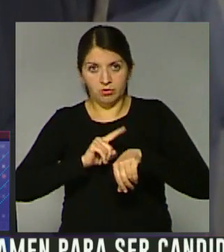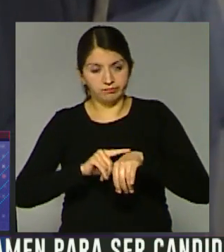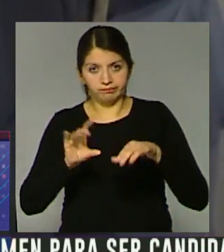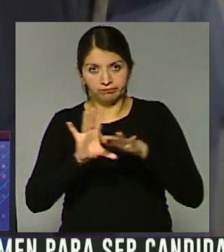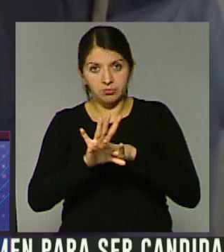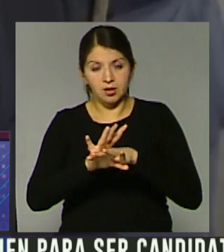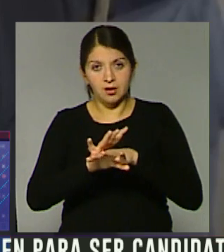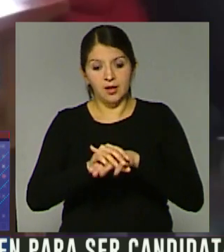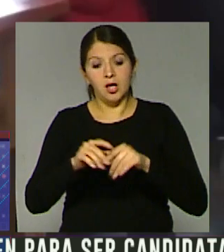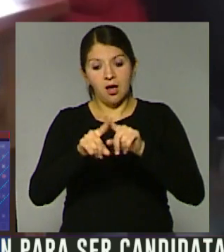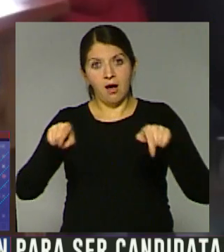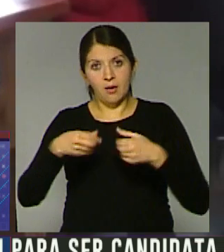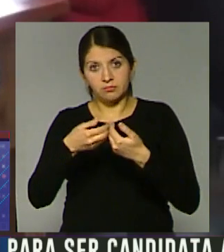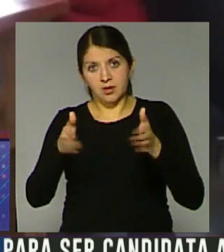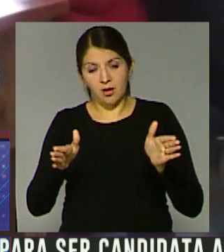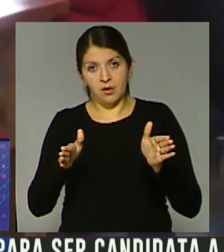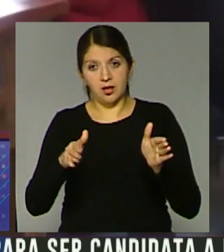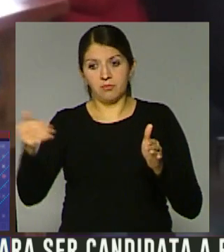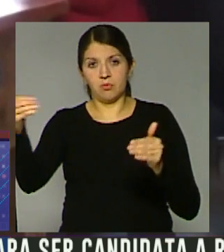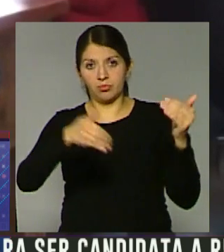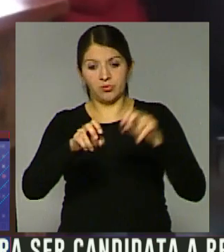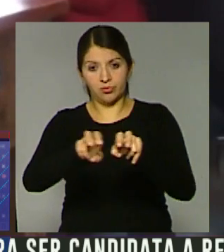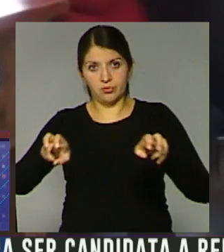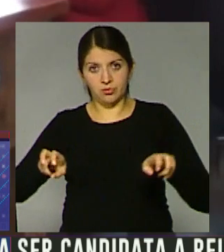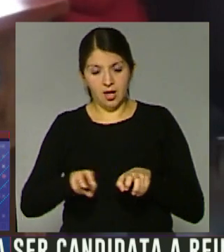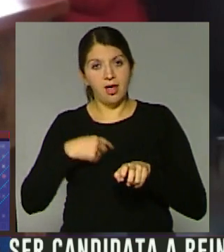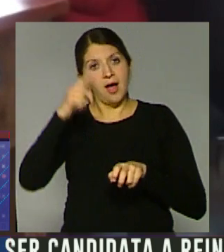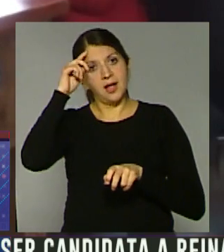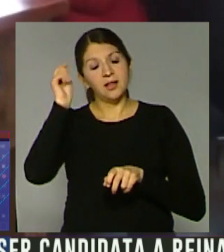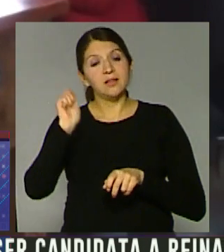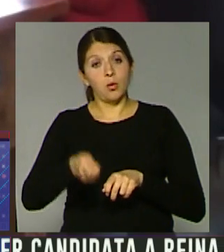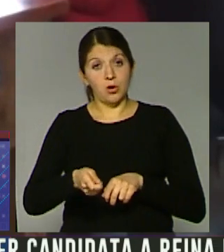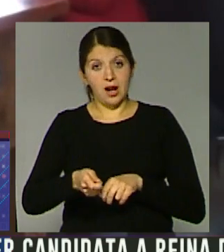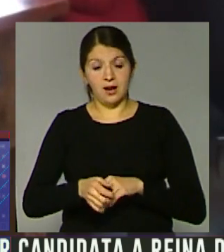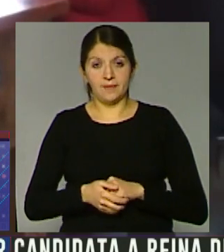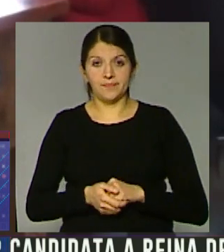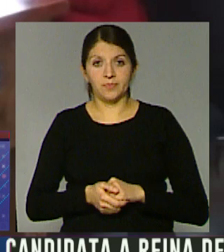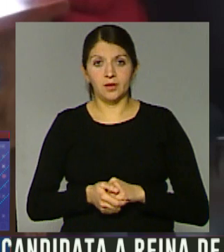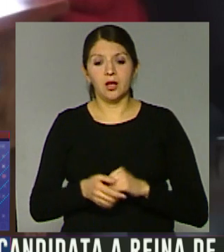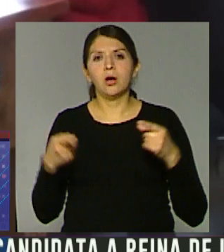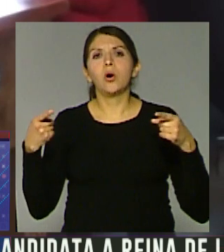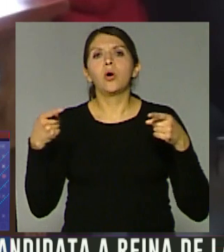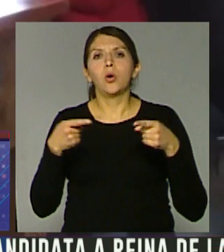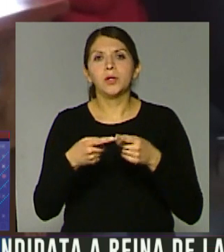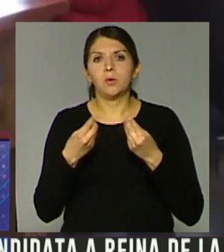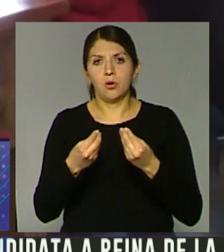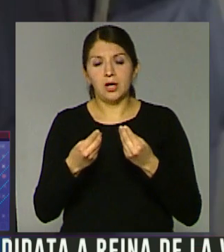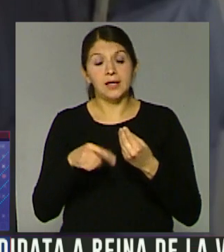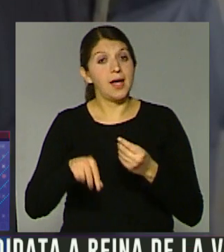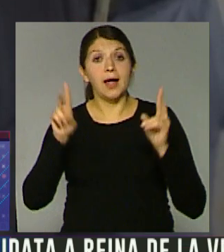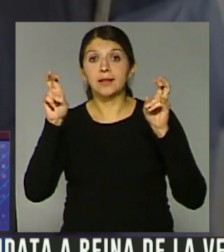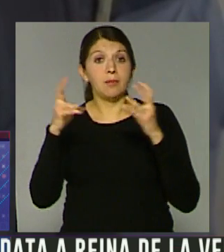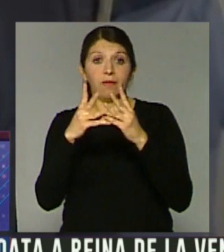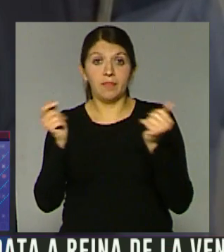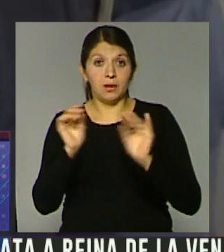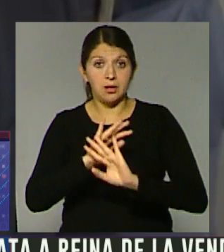abrir la sala de audiencias principal de tribunales, justamente con el objetivo de dar fin ya a este